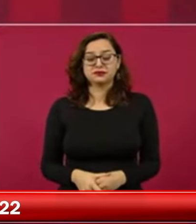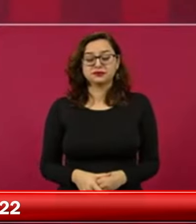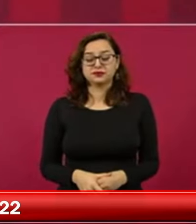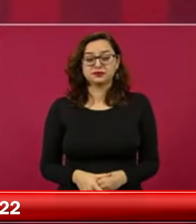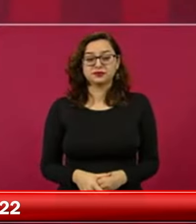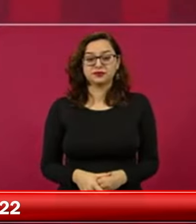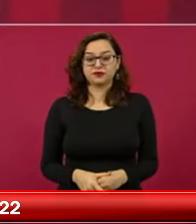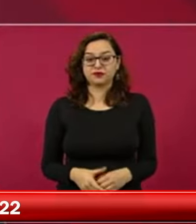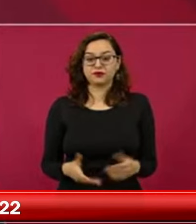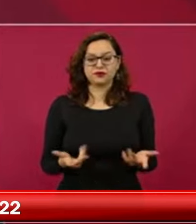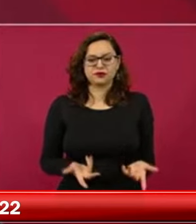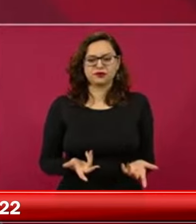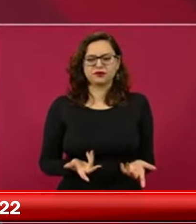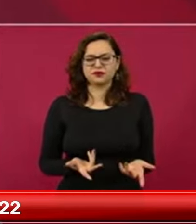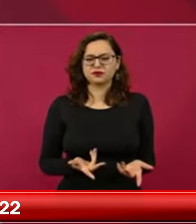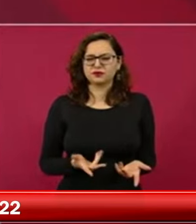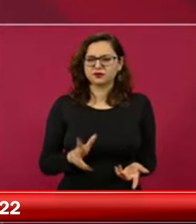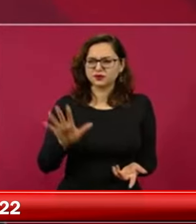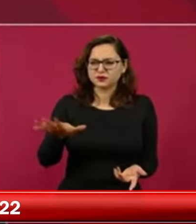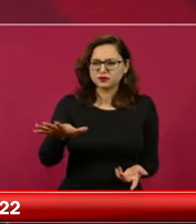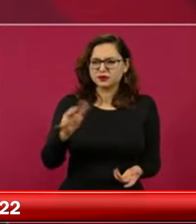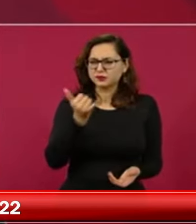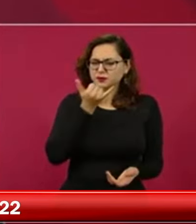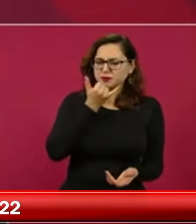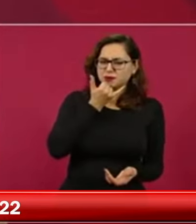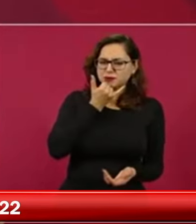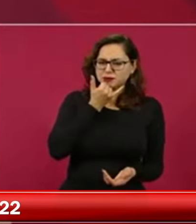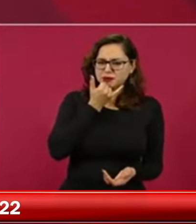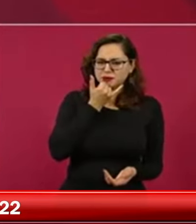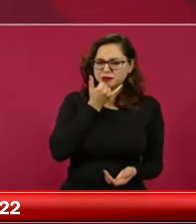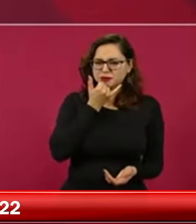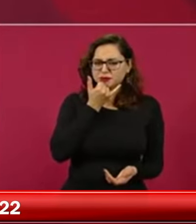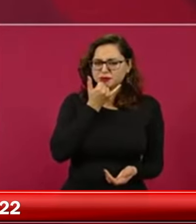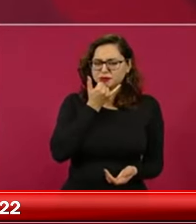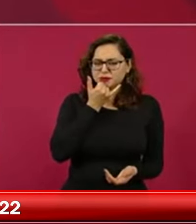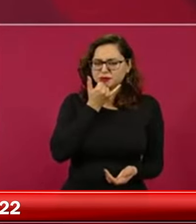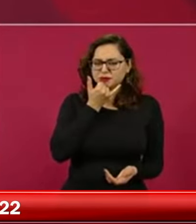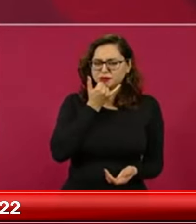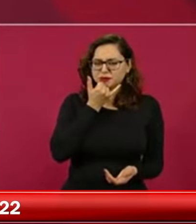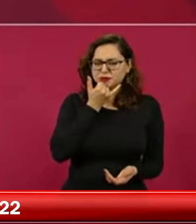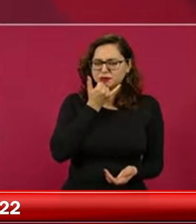No se toma en cuenta que los servicios